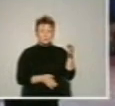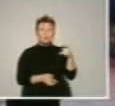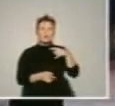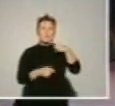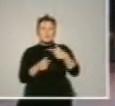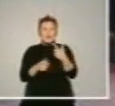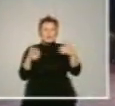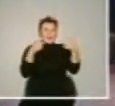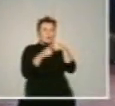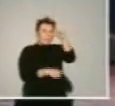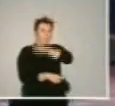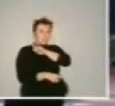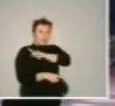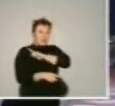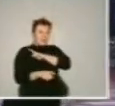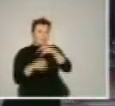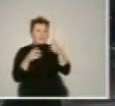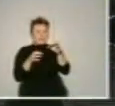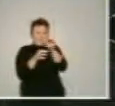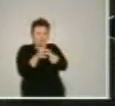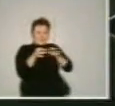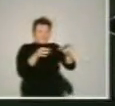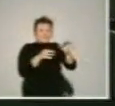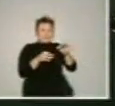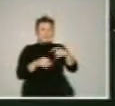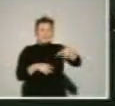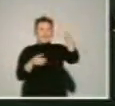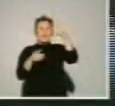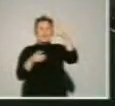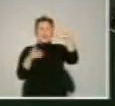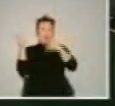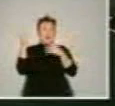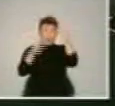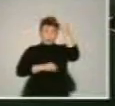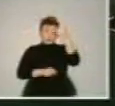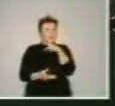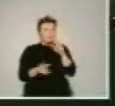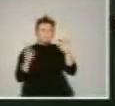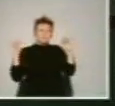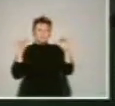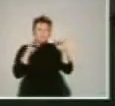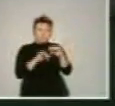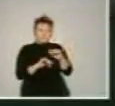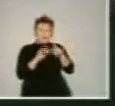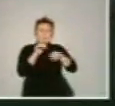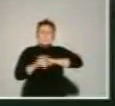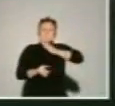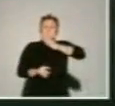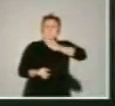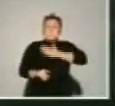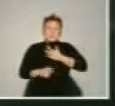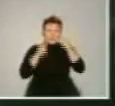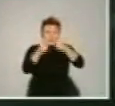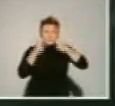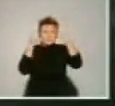milicias procedentes de la laguna y de la villa de la Orotava. Durante los días siguientes se suceden los intentos